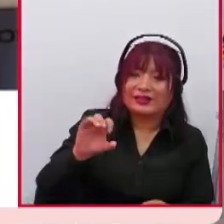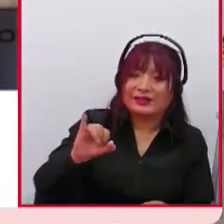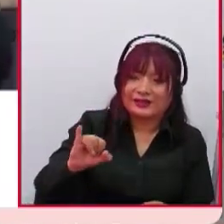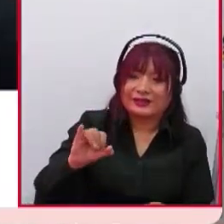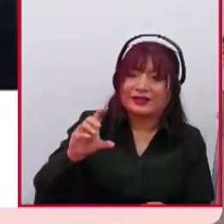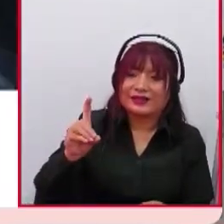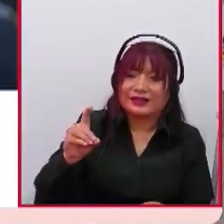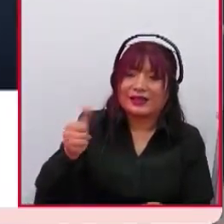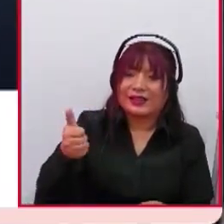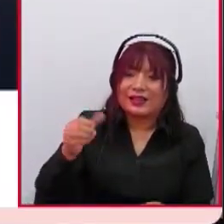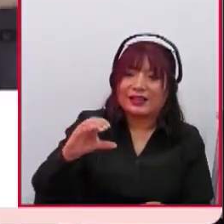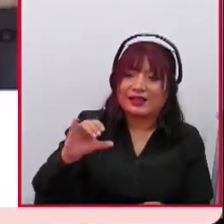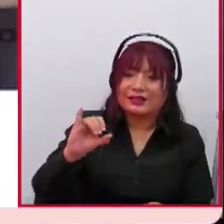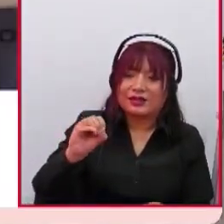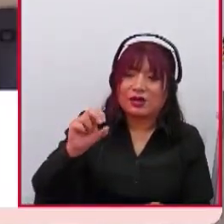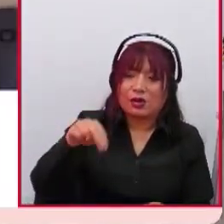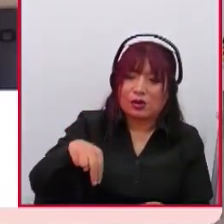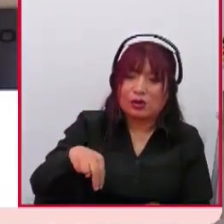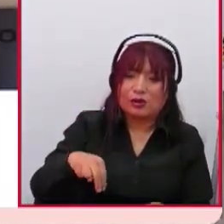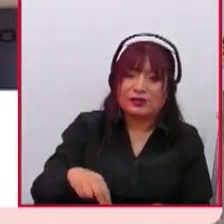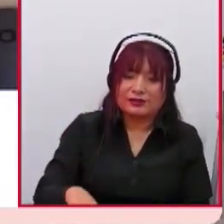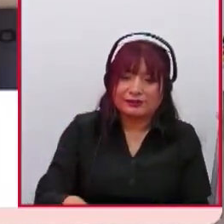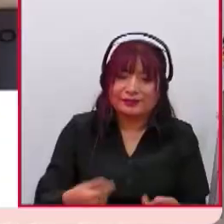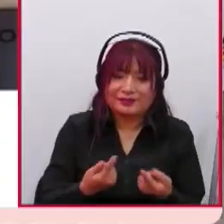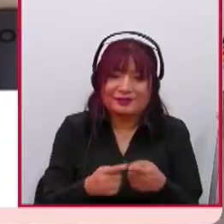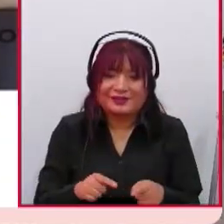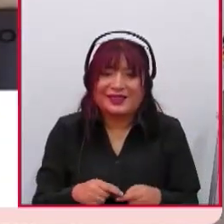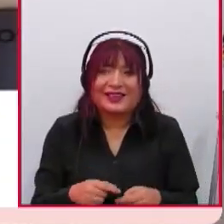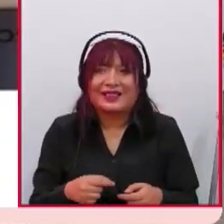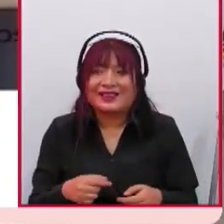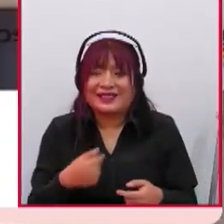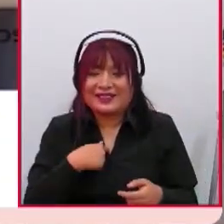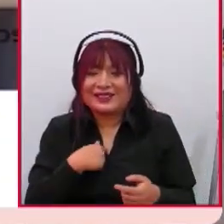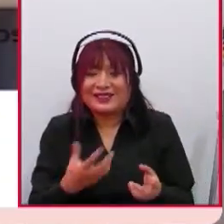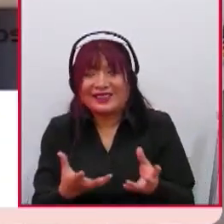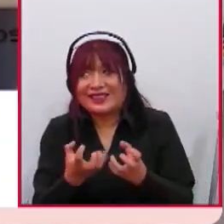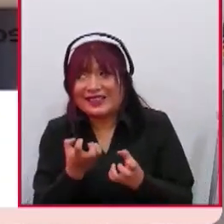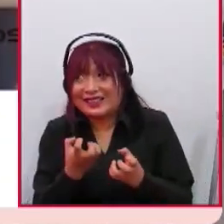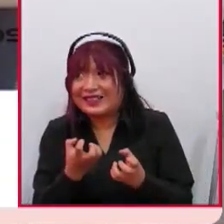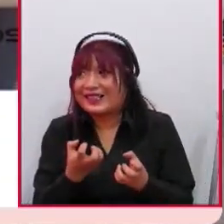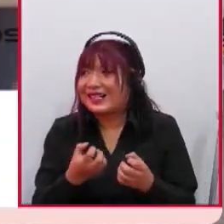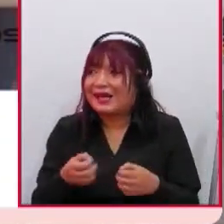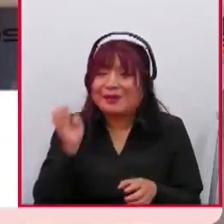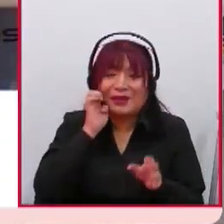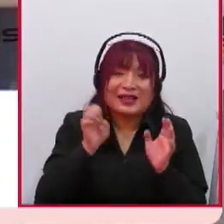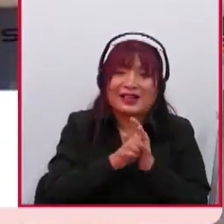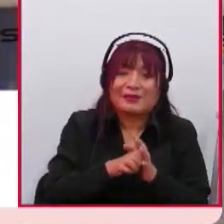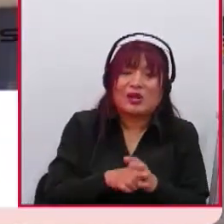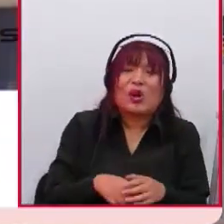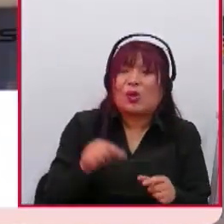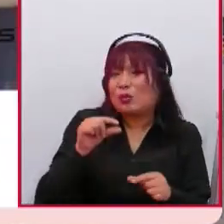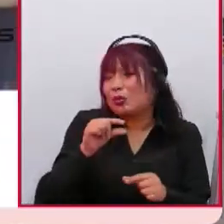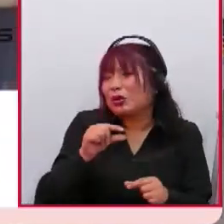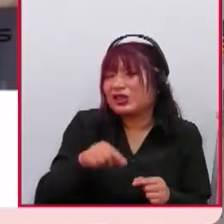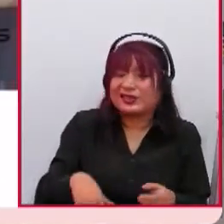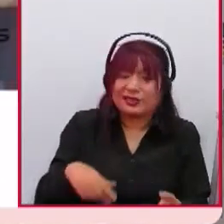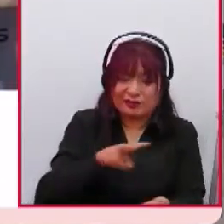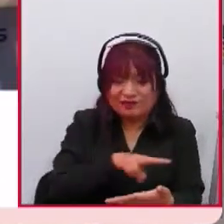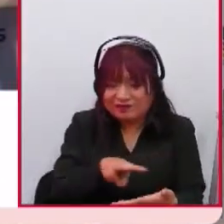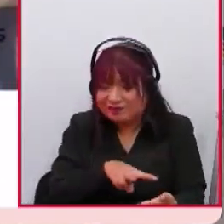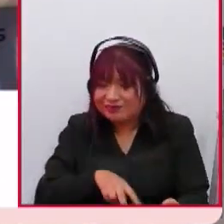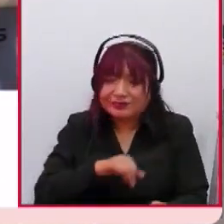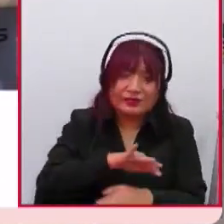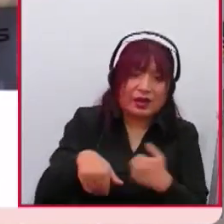lo que quería, y también me he empapado un poquito en la literatura